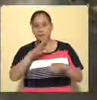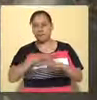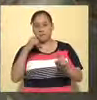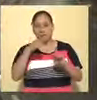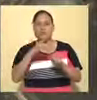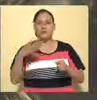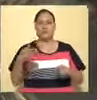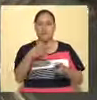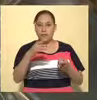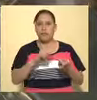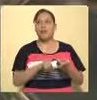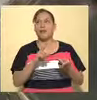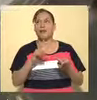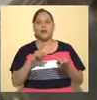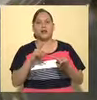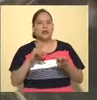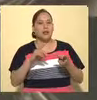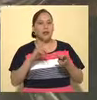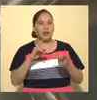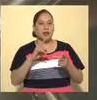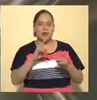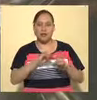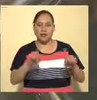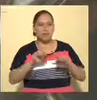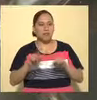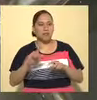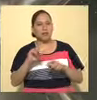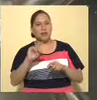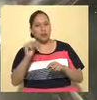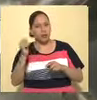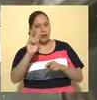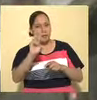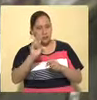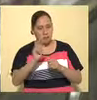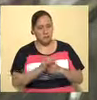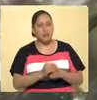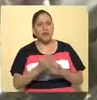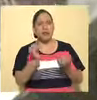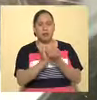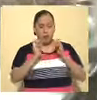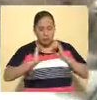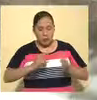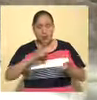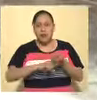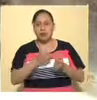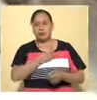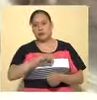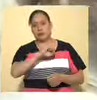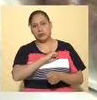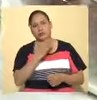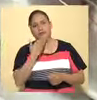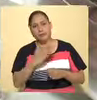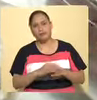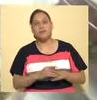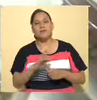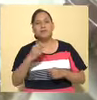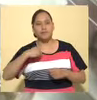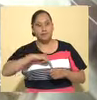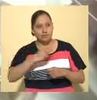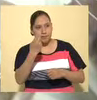al pescado, a otro tipo y de proteínas. Y también para que el cuerpo encuentre un equilibrio, ¿no? ¿Qué es lo que tratamos de hacer acá,